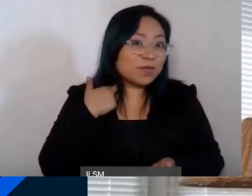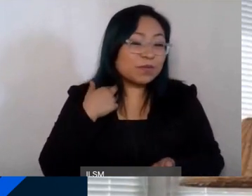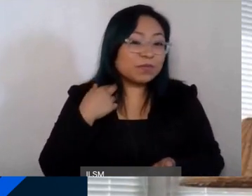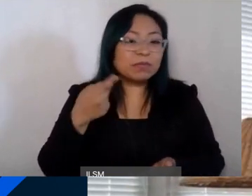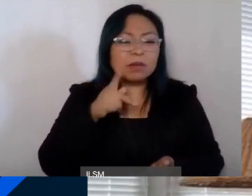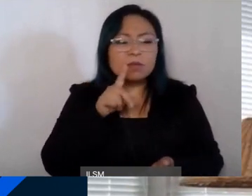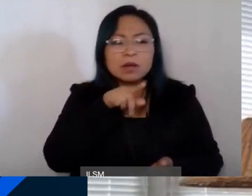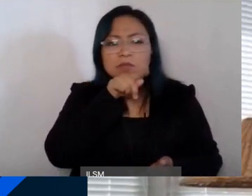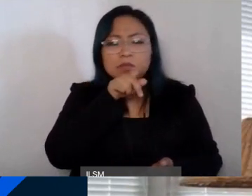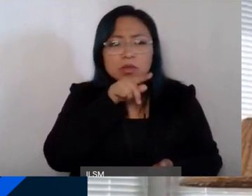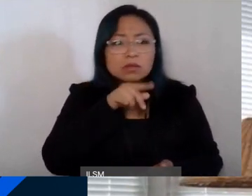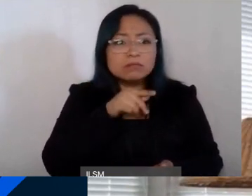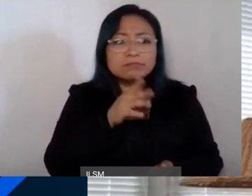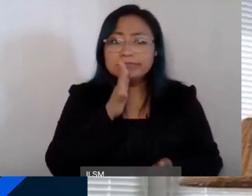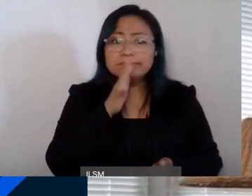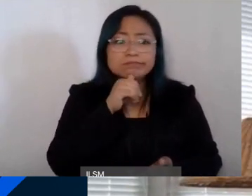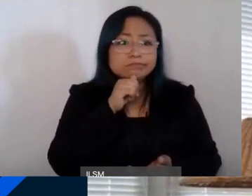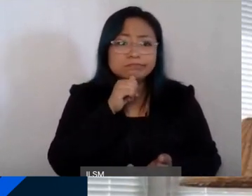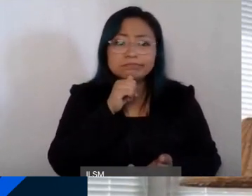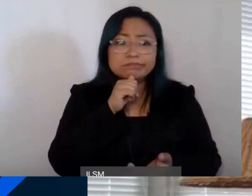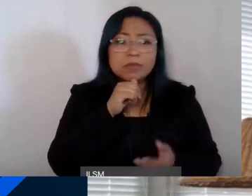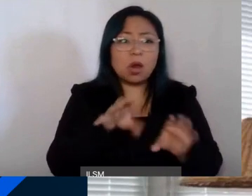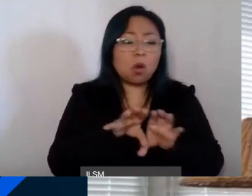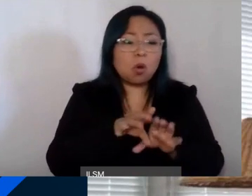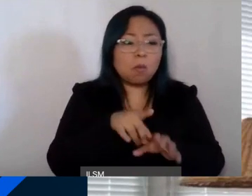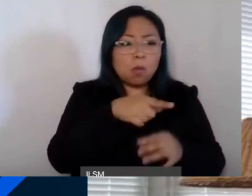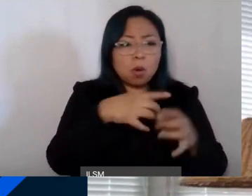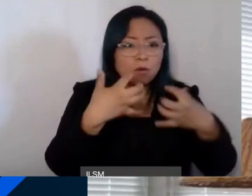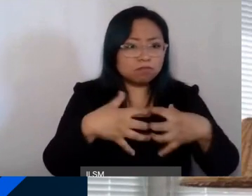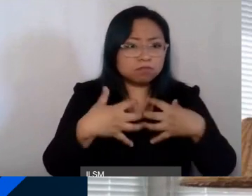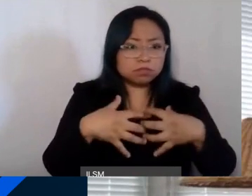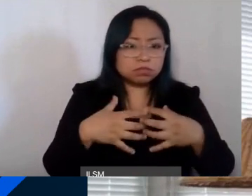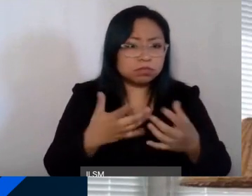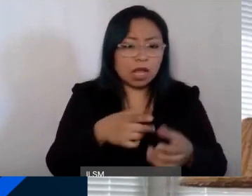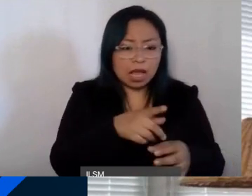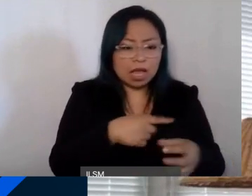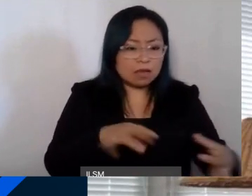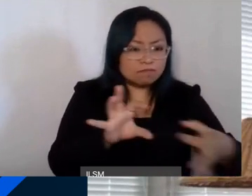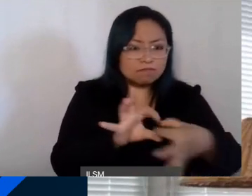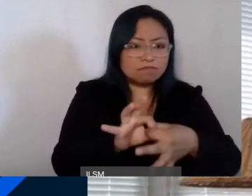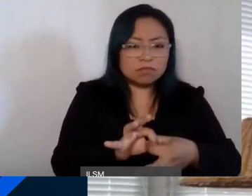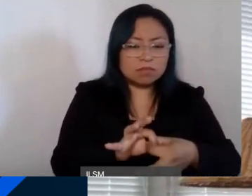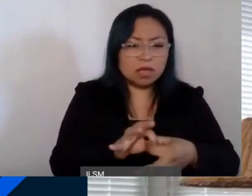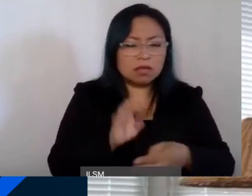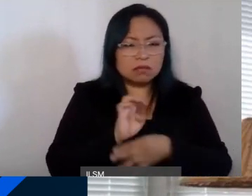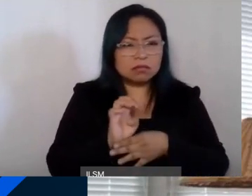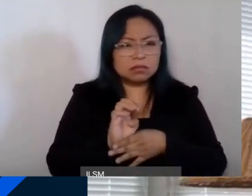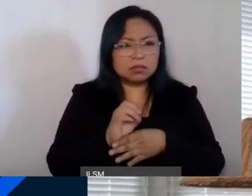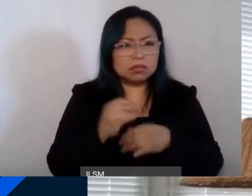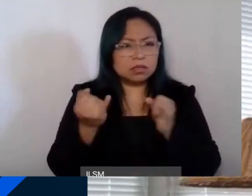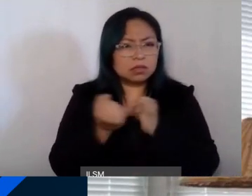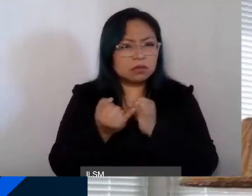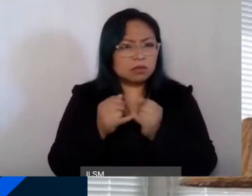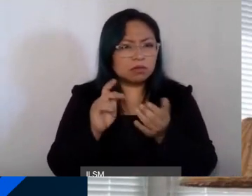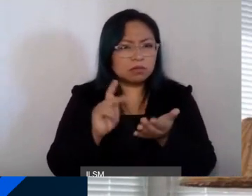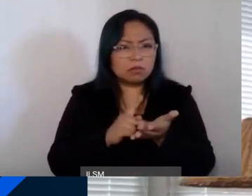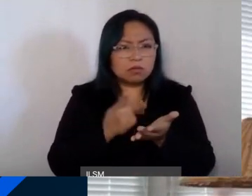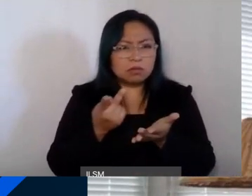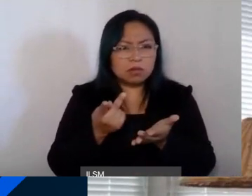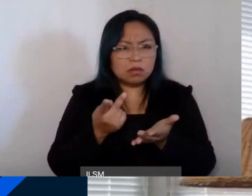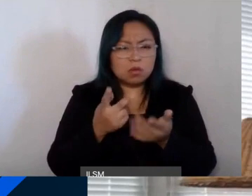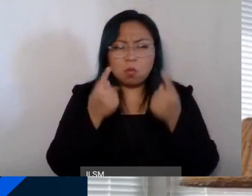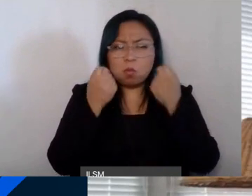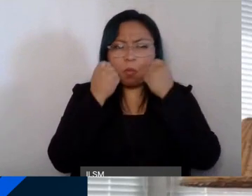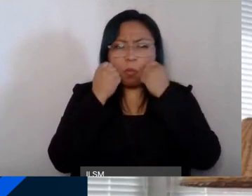puede influenciar sobre el motor y vuelve a pasar lo mismo aunque haya